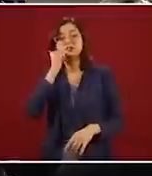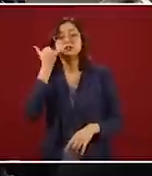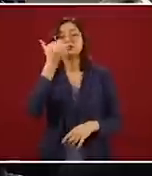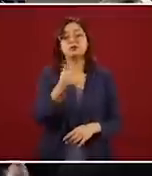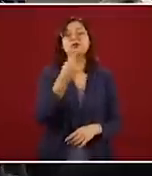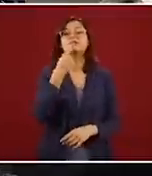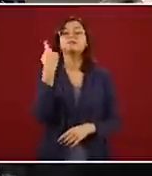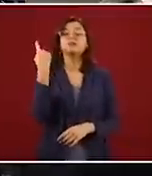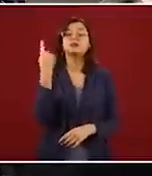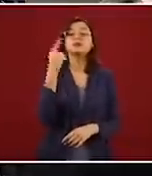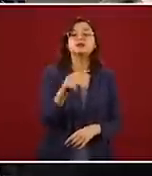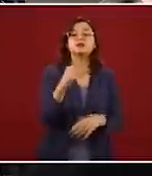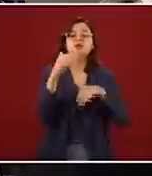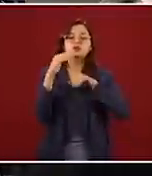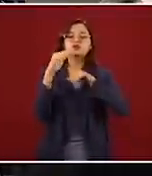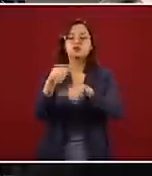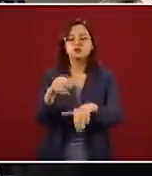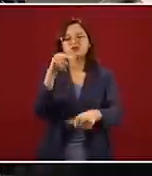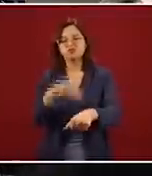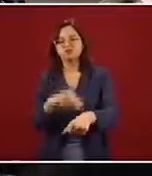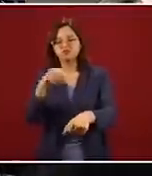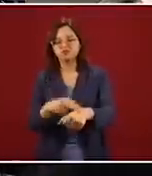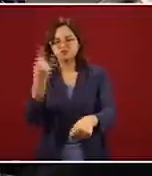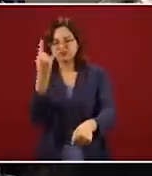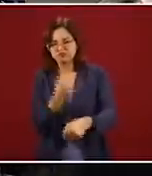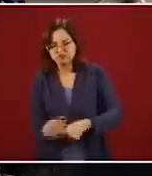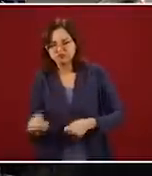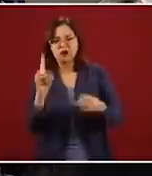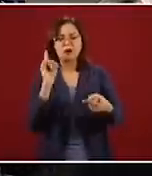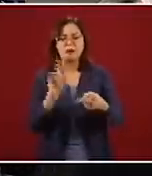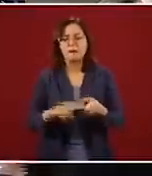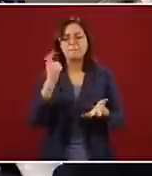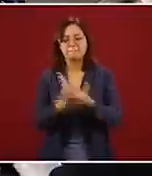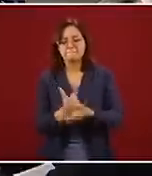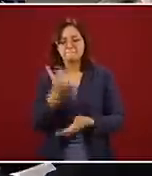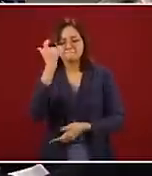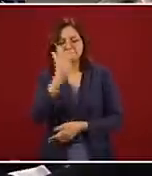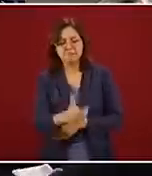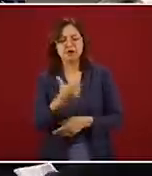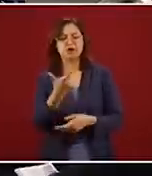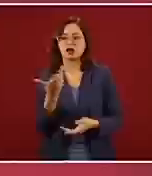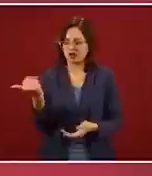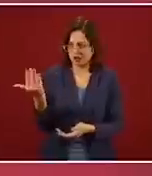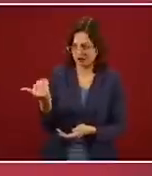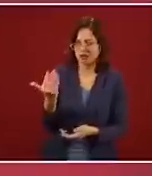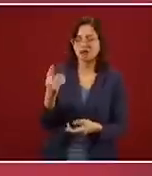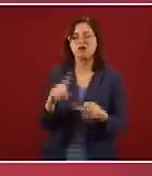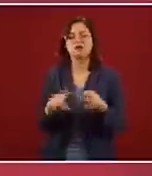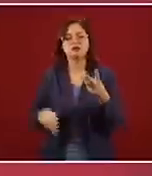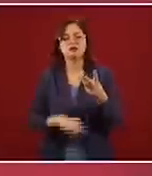denuncias ciudadanas sobre negligencia, sobre cobro de servicios o intento de cobro de servicios y